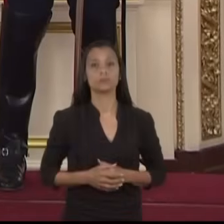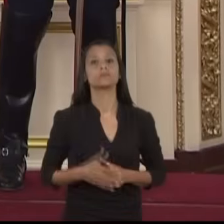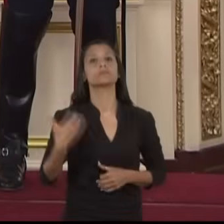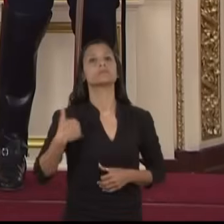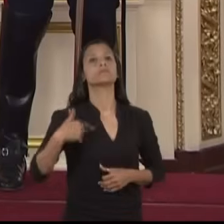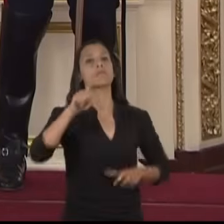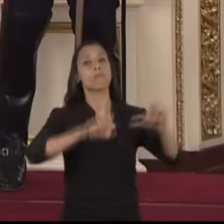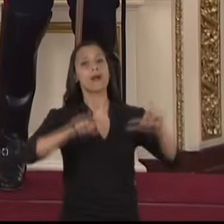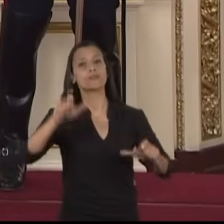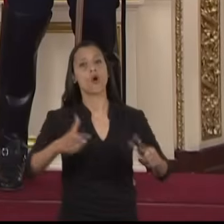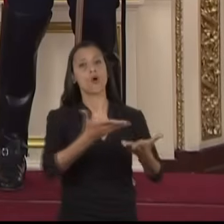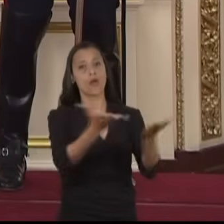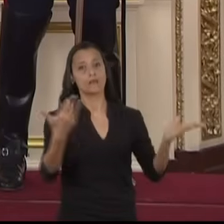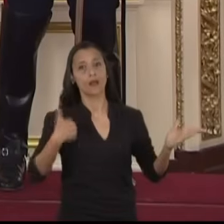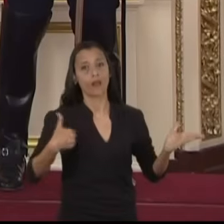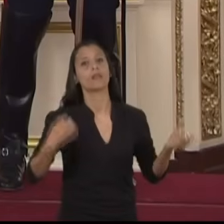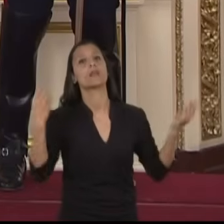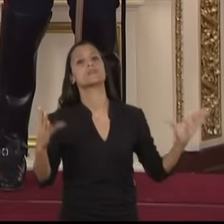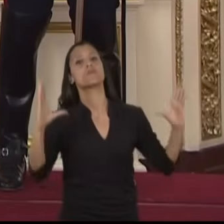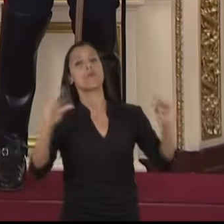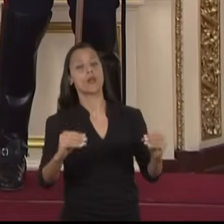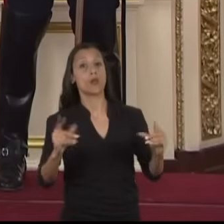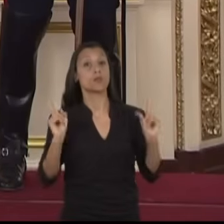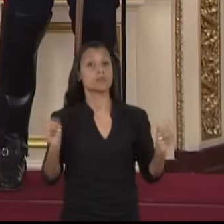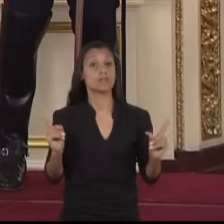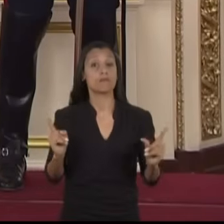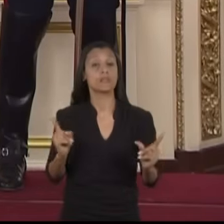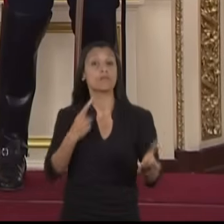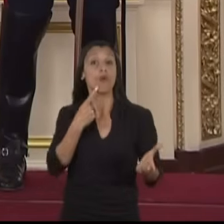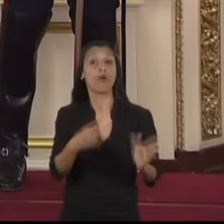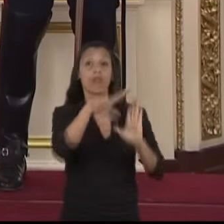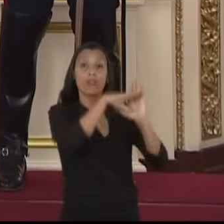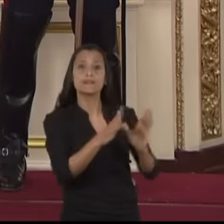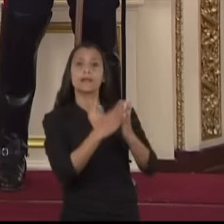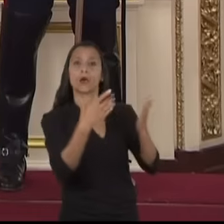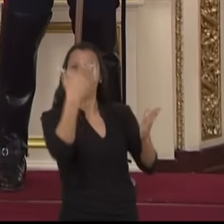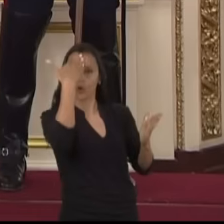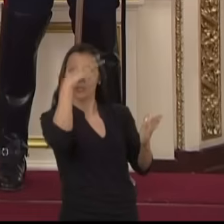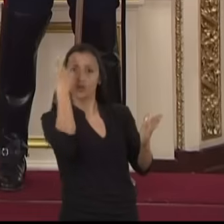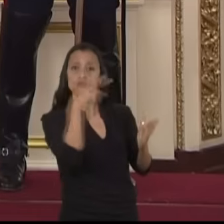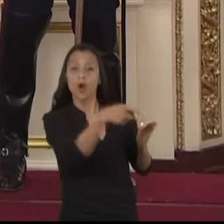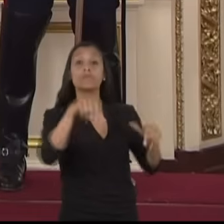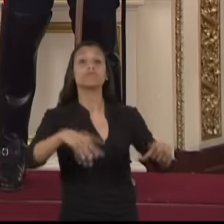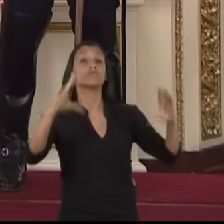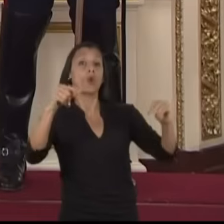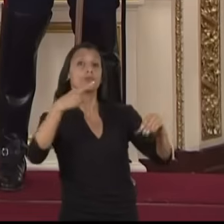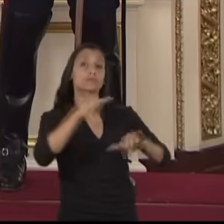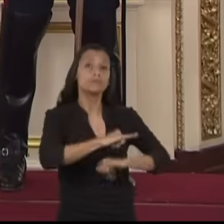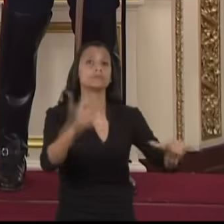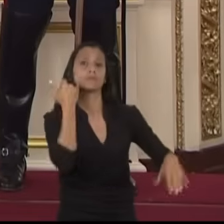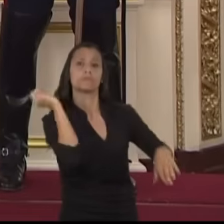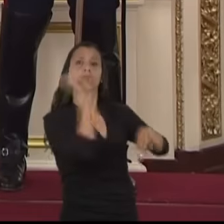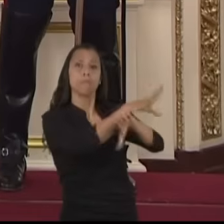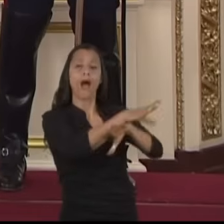Argentinos, buenas noches. Conforme a lo que dicta nuestra Constitución Nacional, esta noche estaremos enviando el